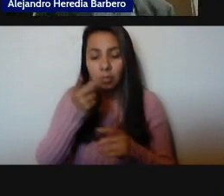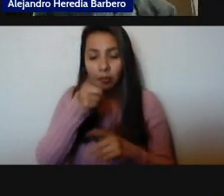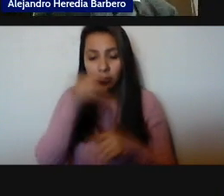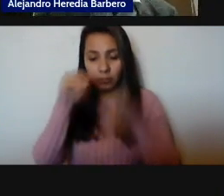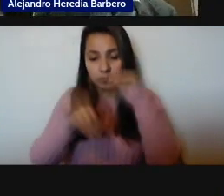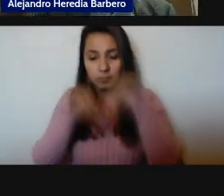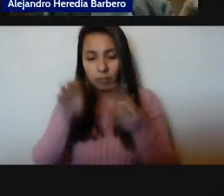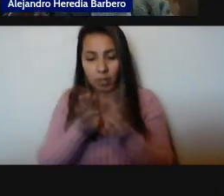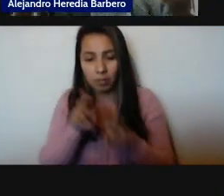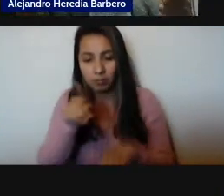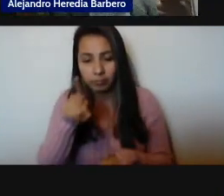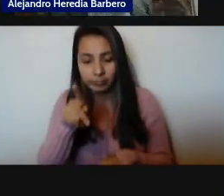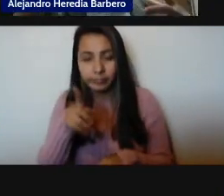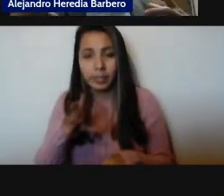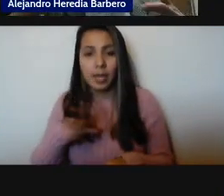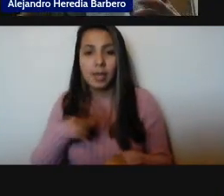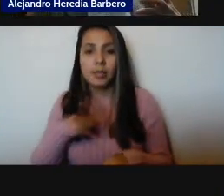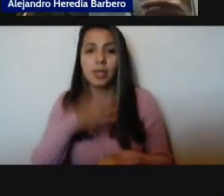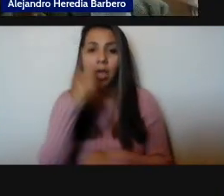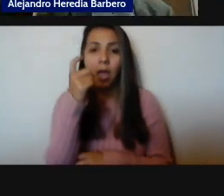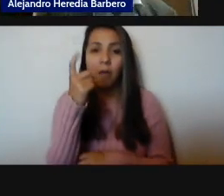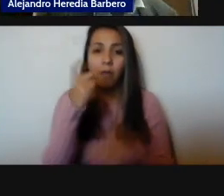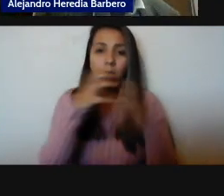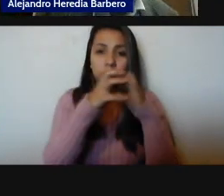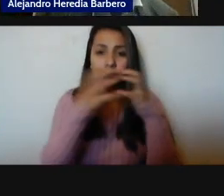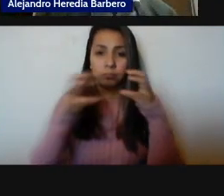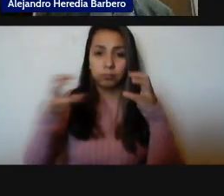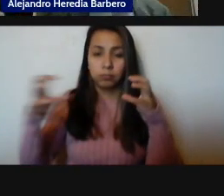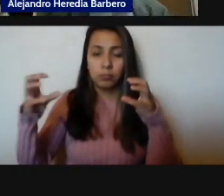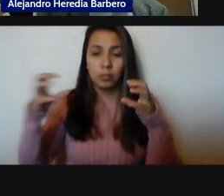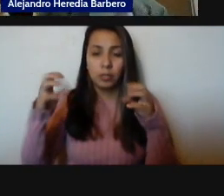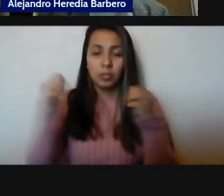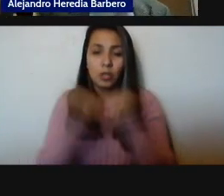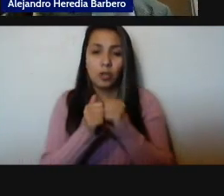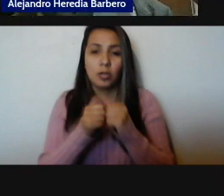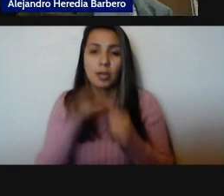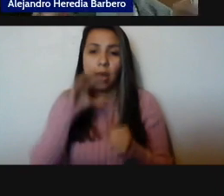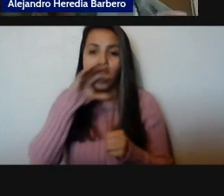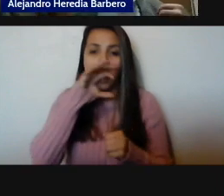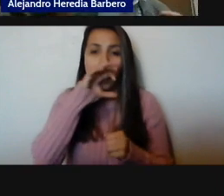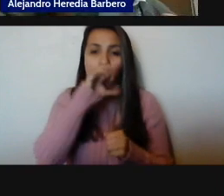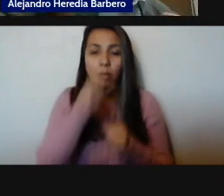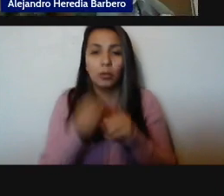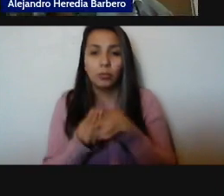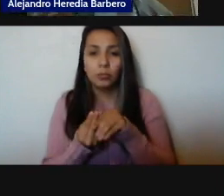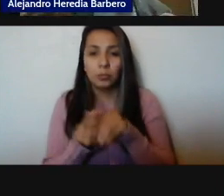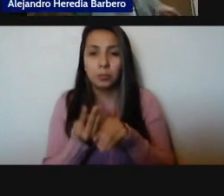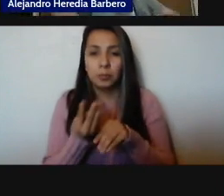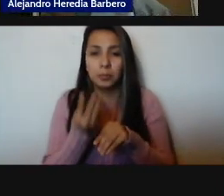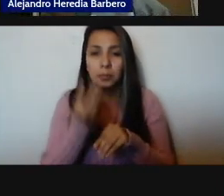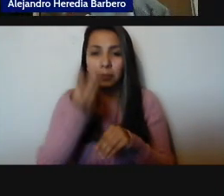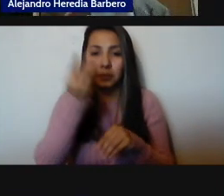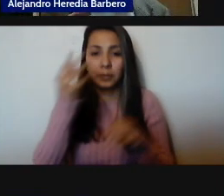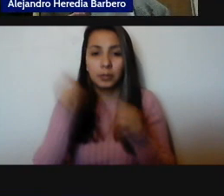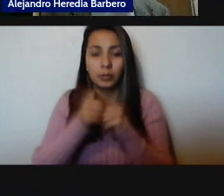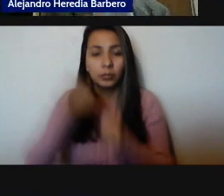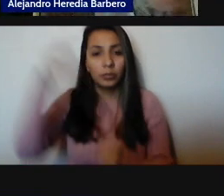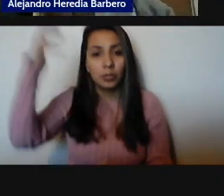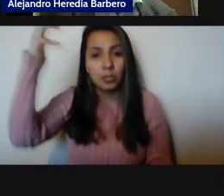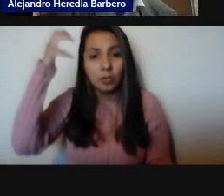que hacer una sugerencia del escenario en donde hay moléculas de agua que se están evaporando a partir de